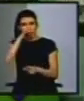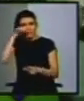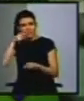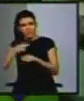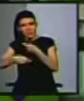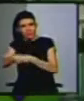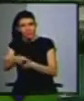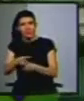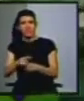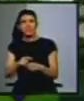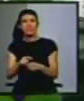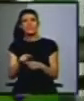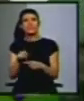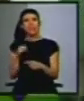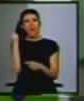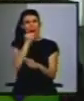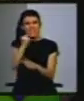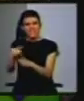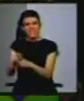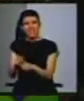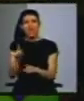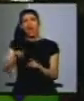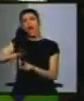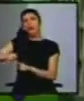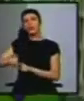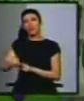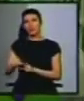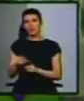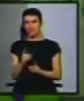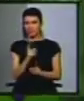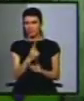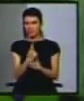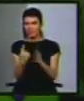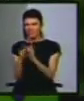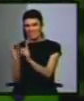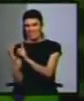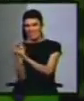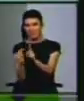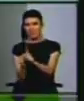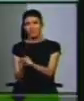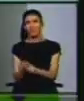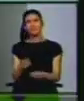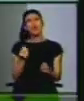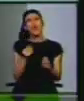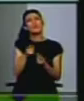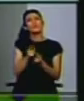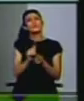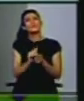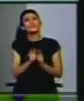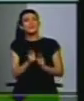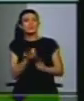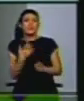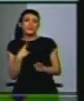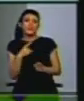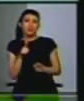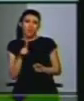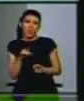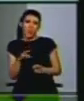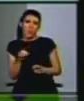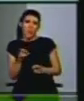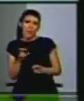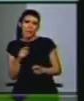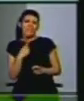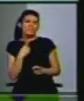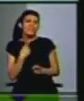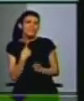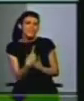psicópatas y ladrones de poca monta. ¿Qué es lo que hace que usted pase de una simple ludopatía, considerando lo complejo que puede ser,